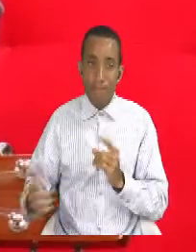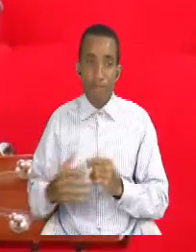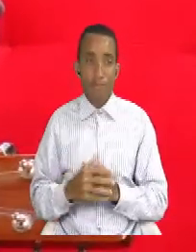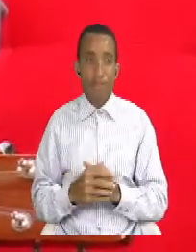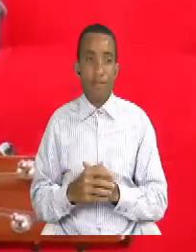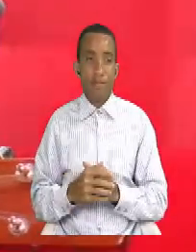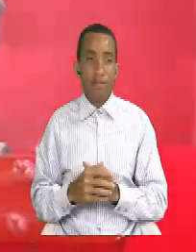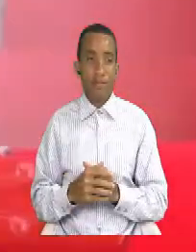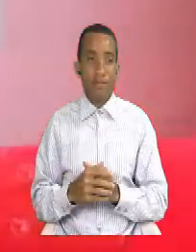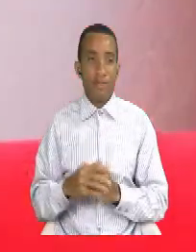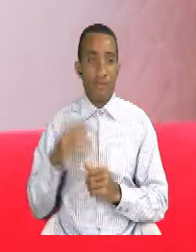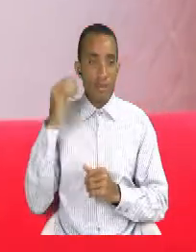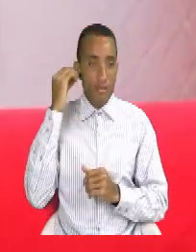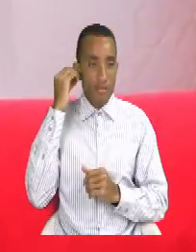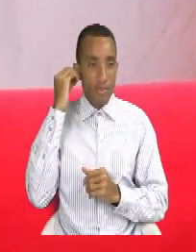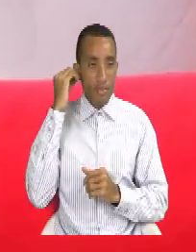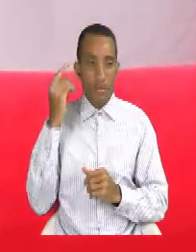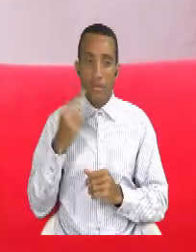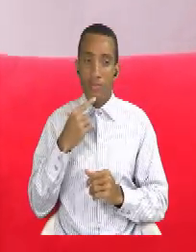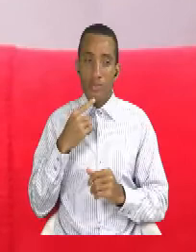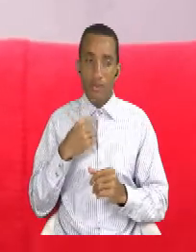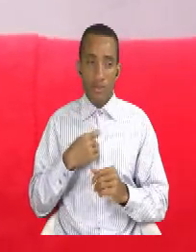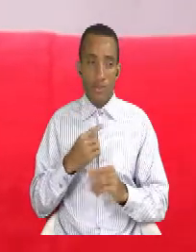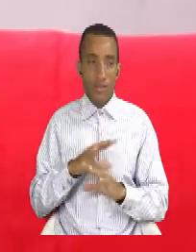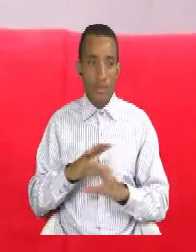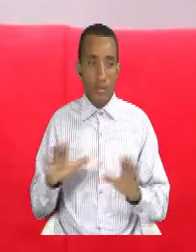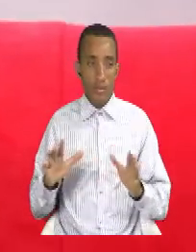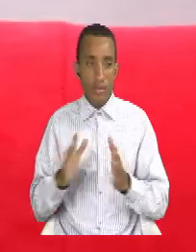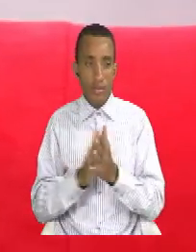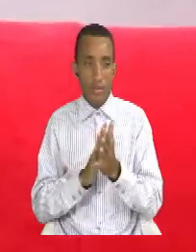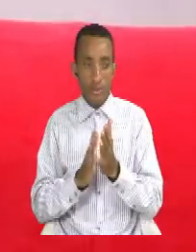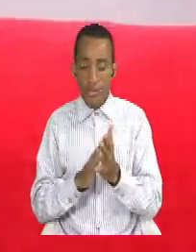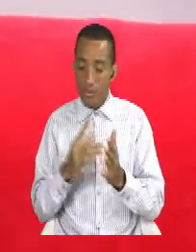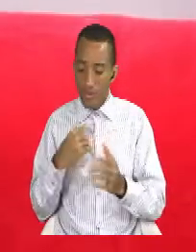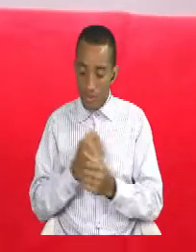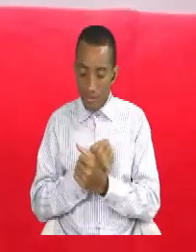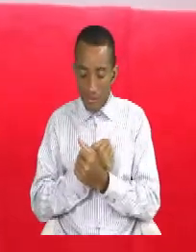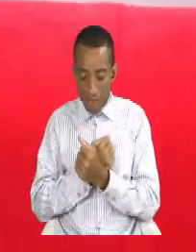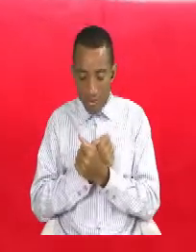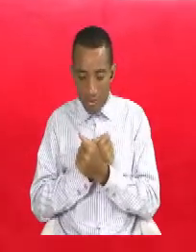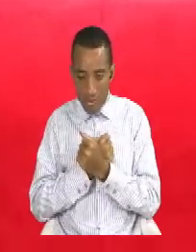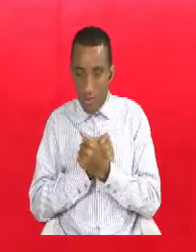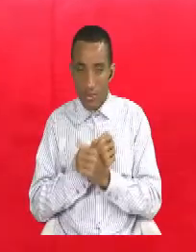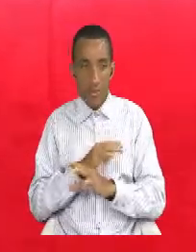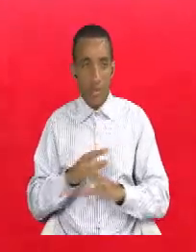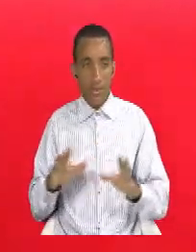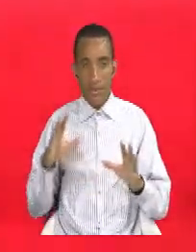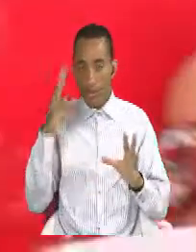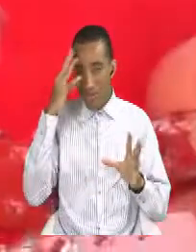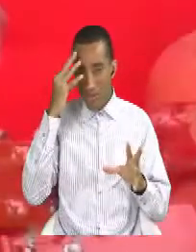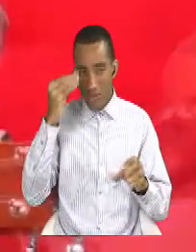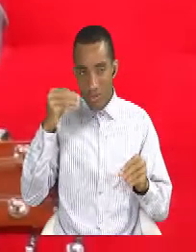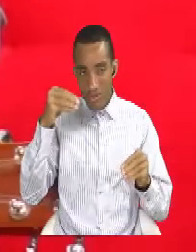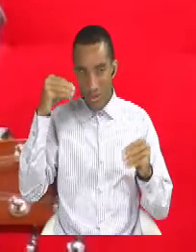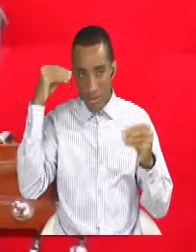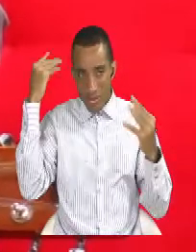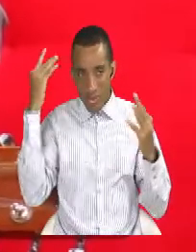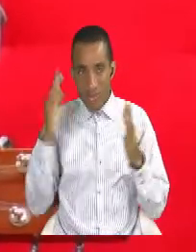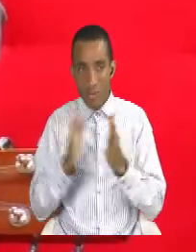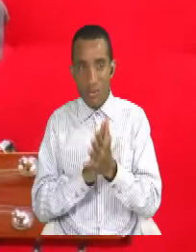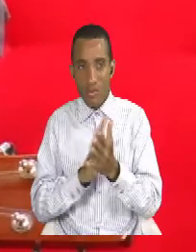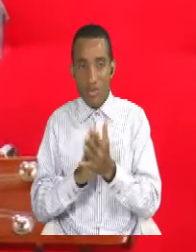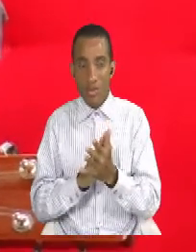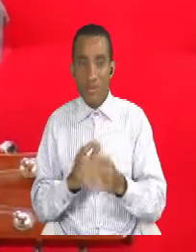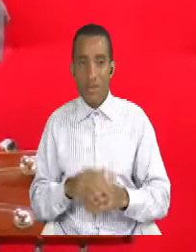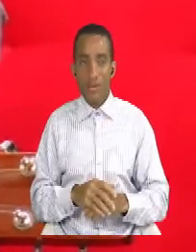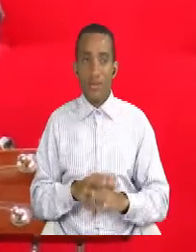dime si es que acaso no lo ves, amor, que estoy dispuesto a olvidar mil cosas que